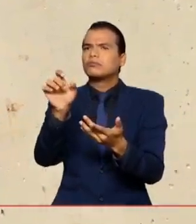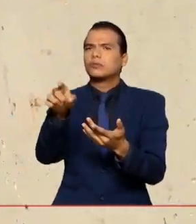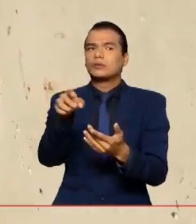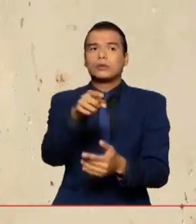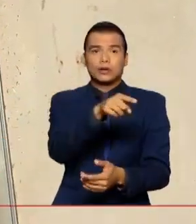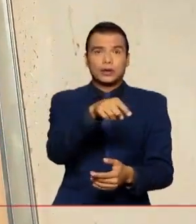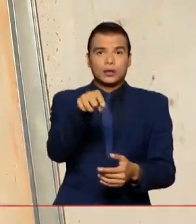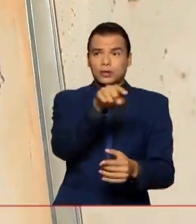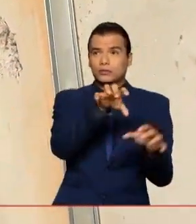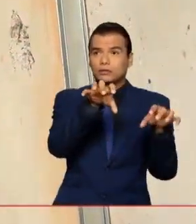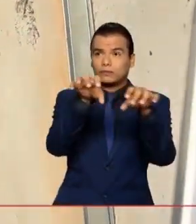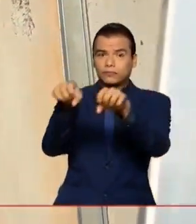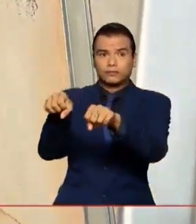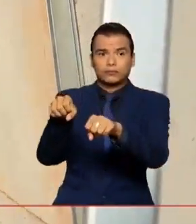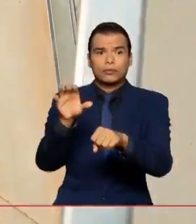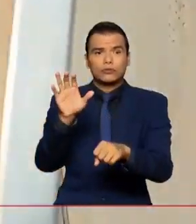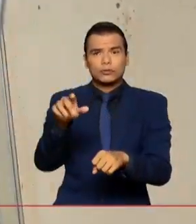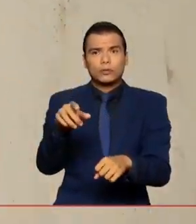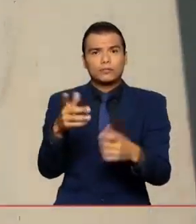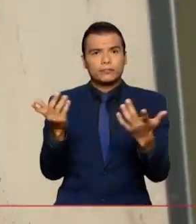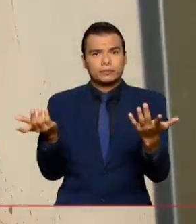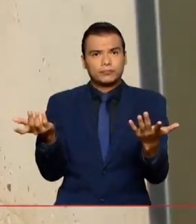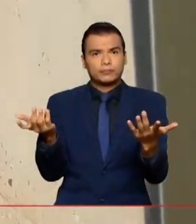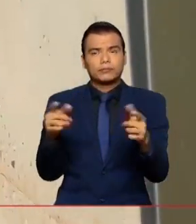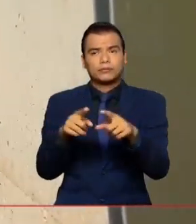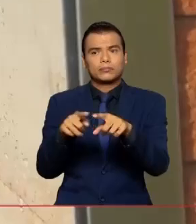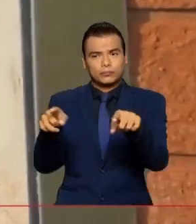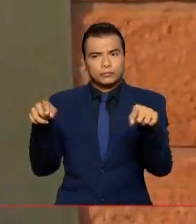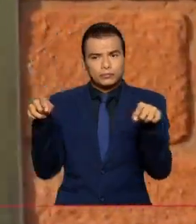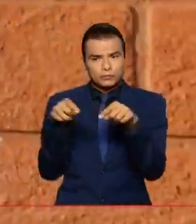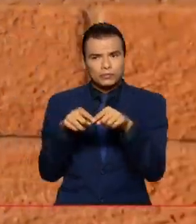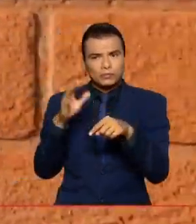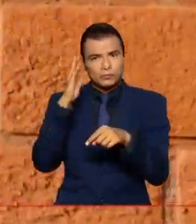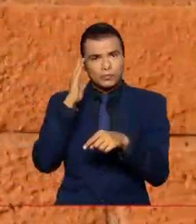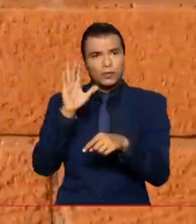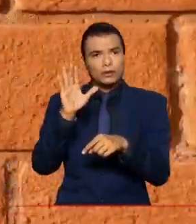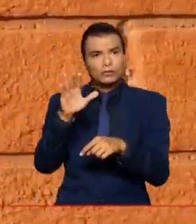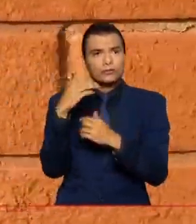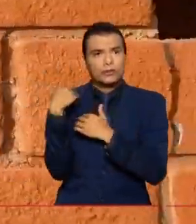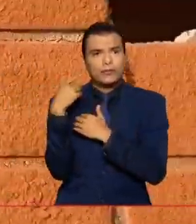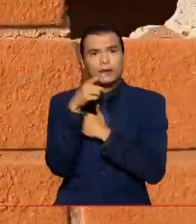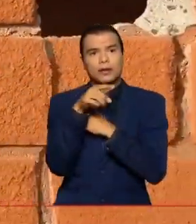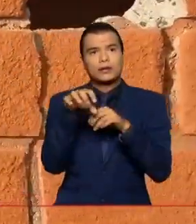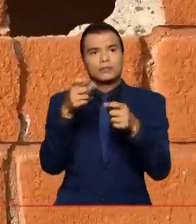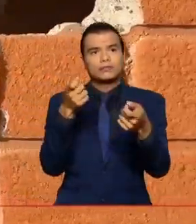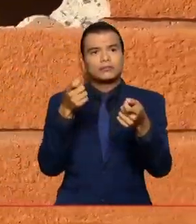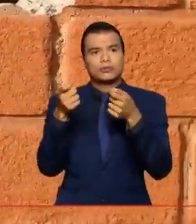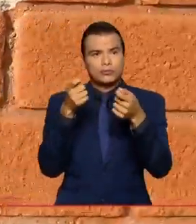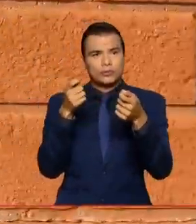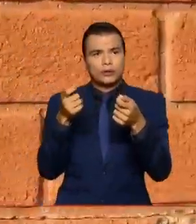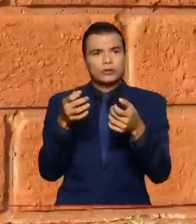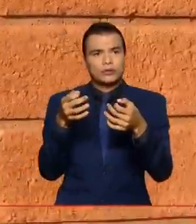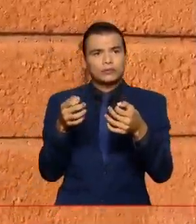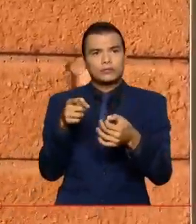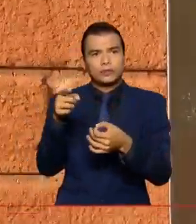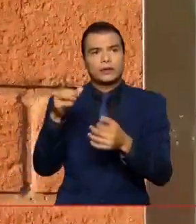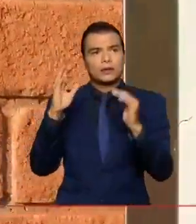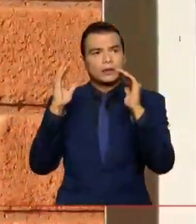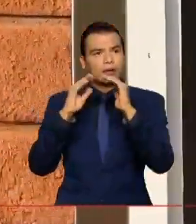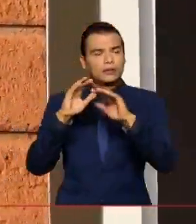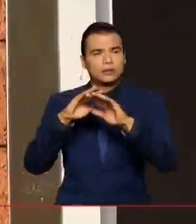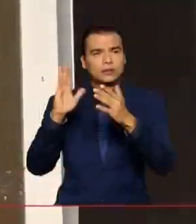apropien de la responsabilidad pues, que ellos tienen, que vengan a desmontar la casa,